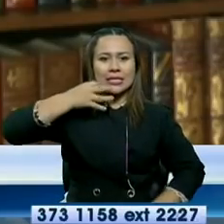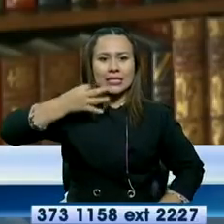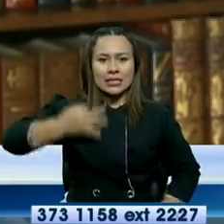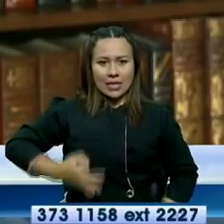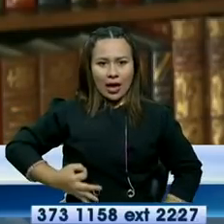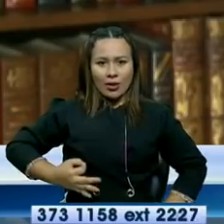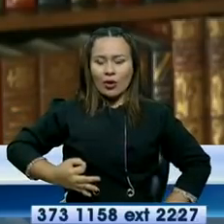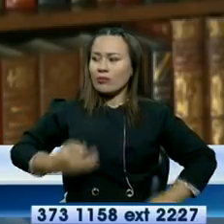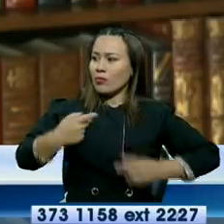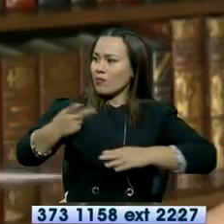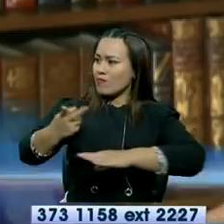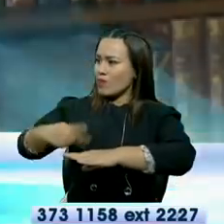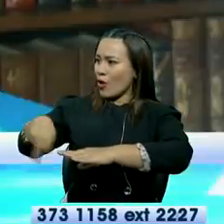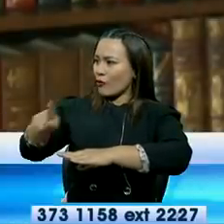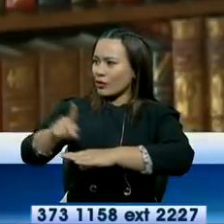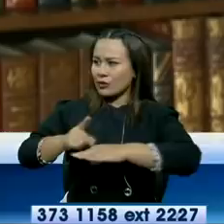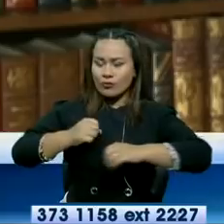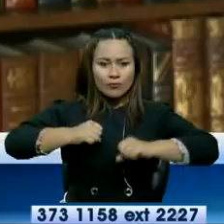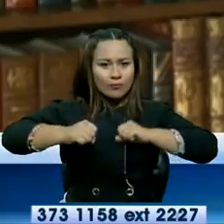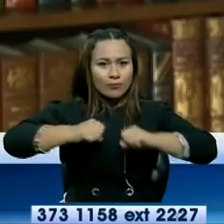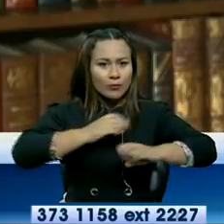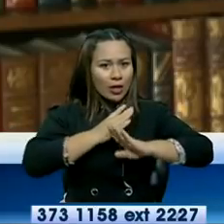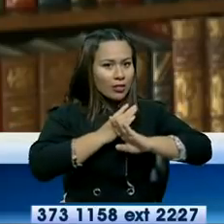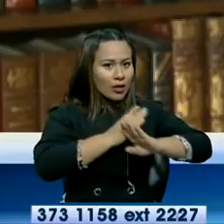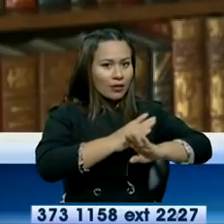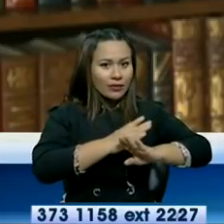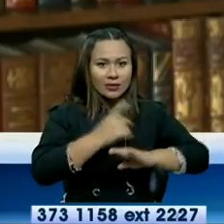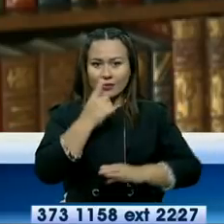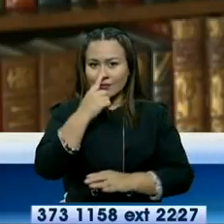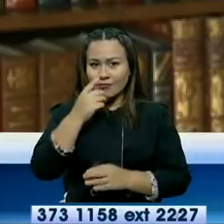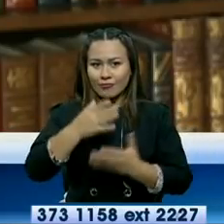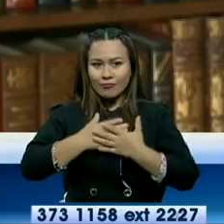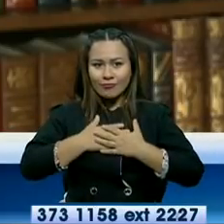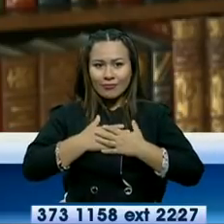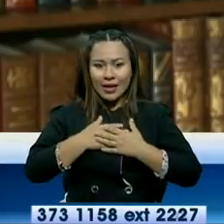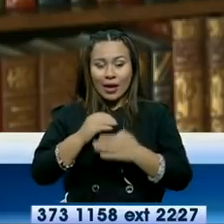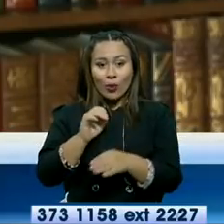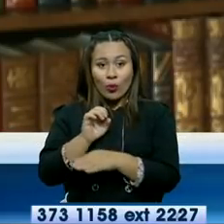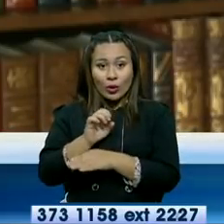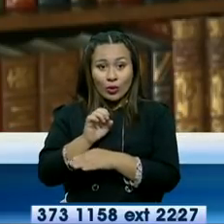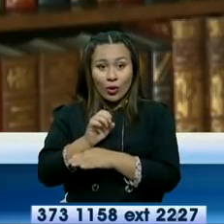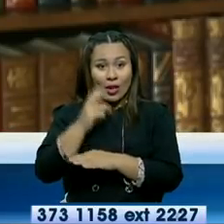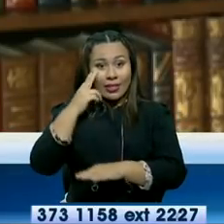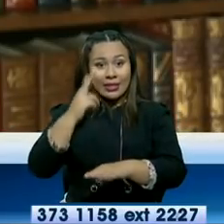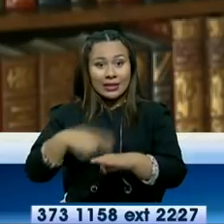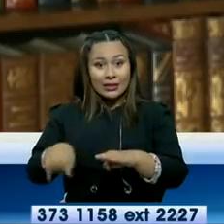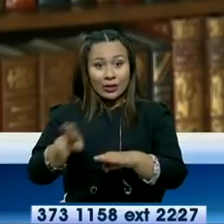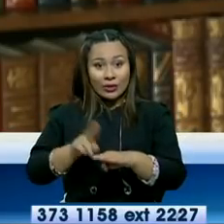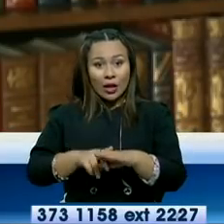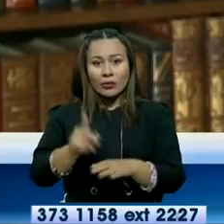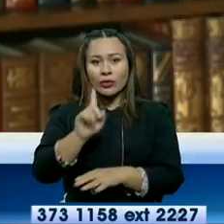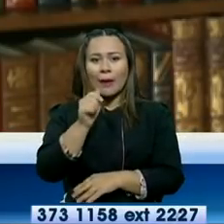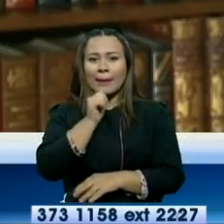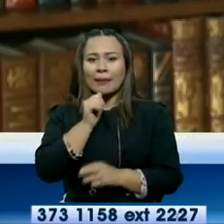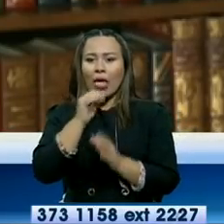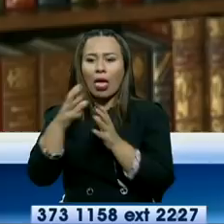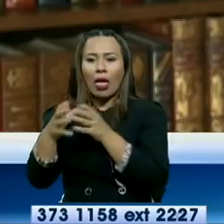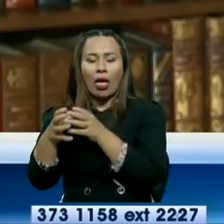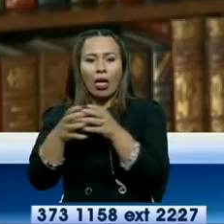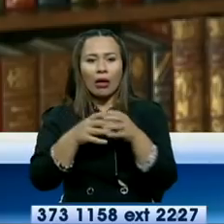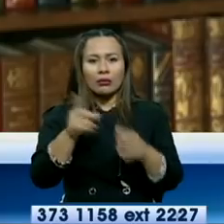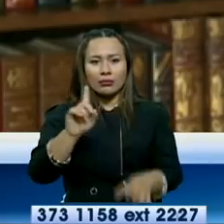de profesionalidad, de defensa de los intereses nacionales y no de intereses partidistas y